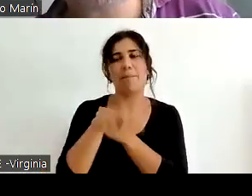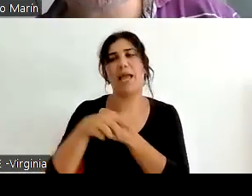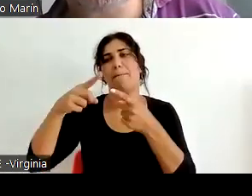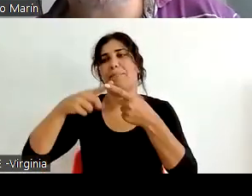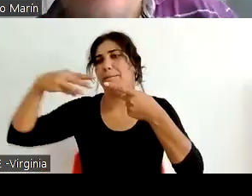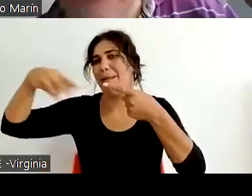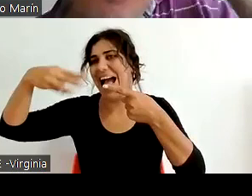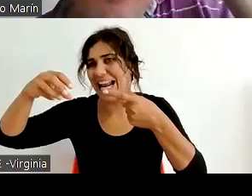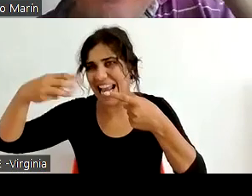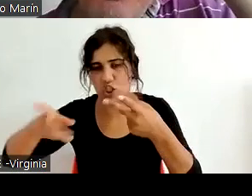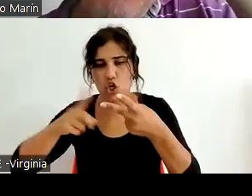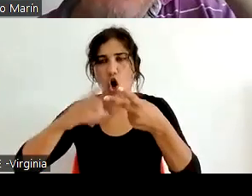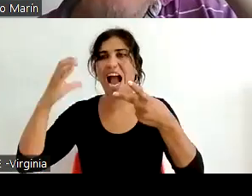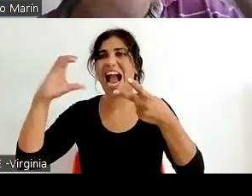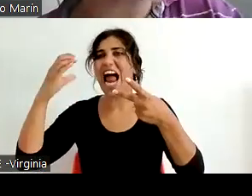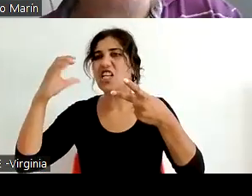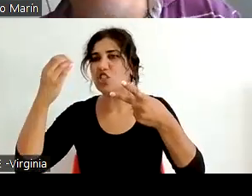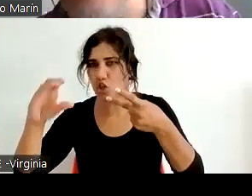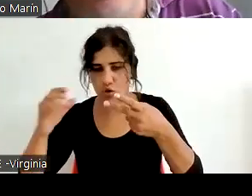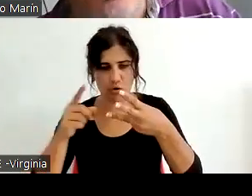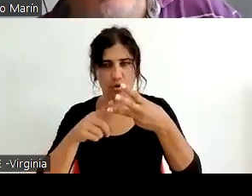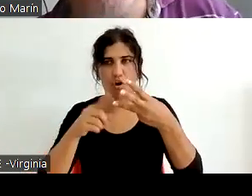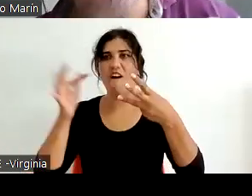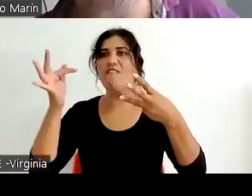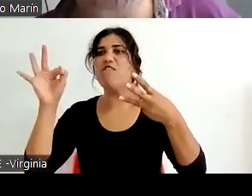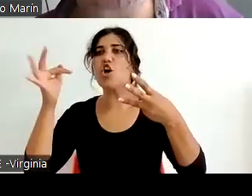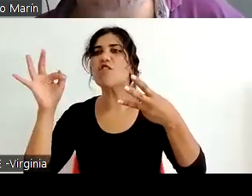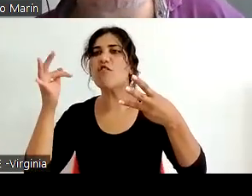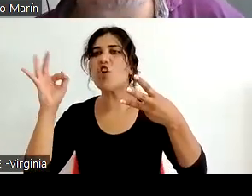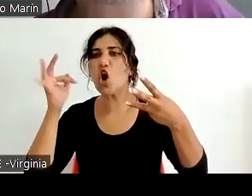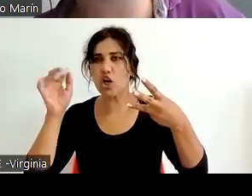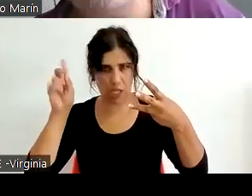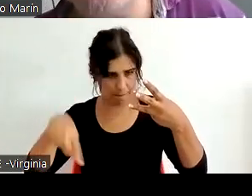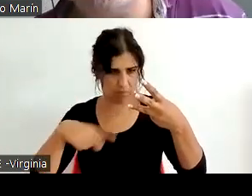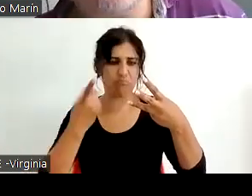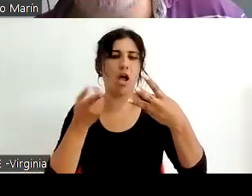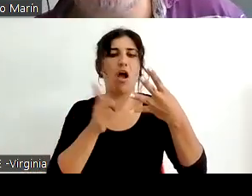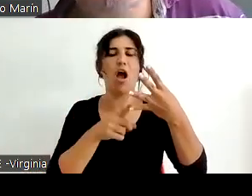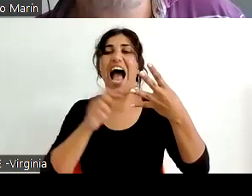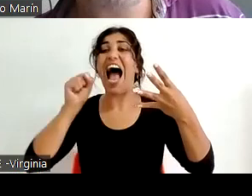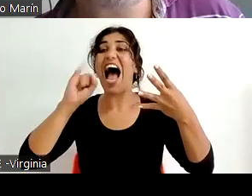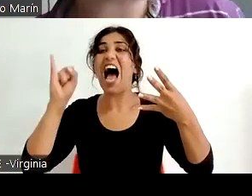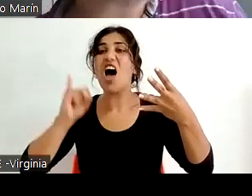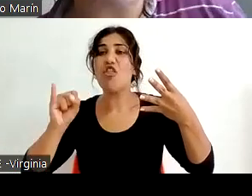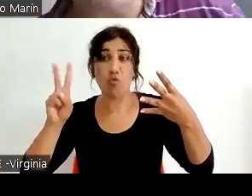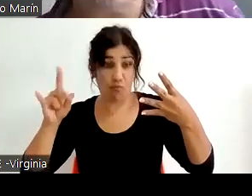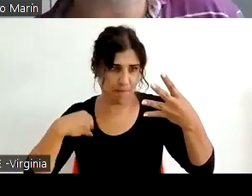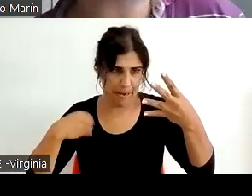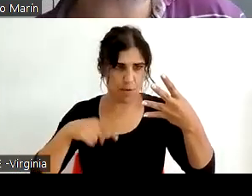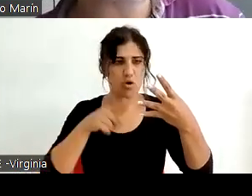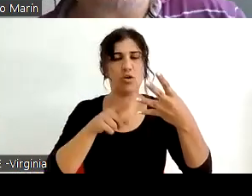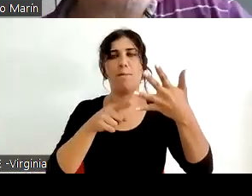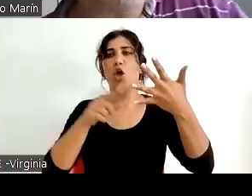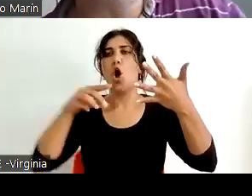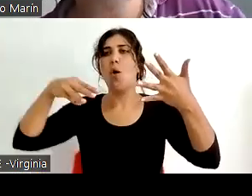magnesio, del calcio. El calcio no puede faltar, el fósforo, el fosfato no puede faltar de ninguna manera, azufre tampoco puede faltar, el